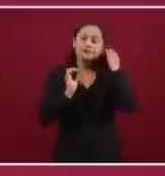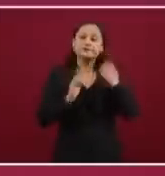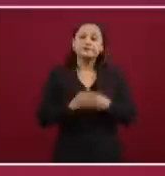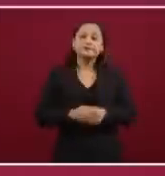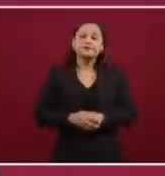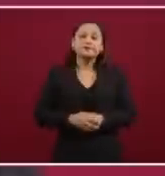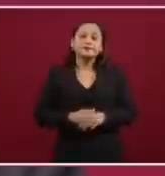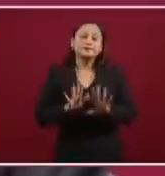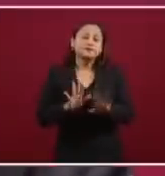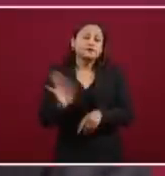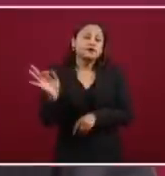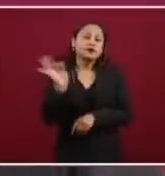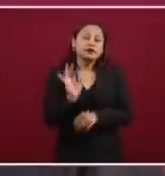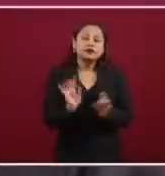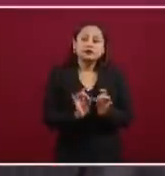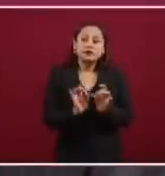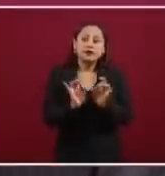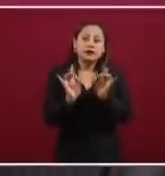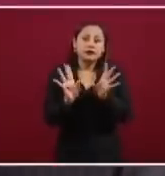que